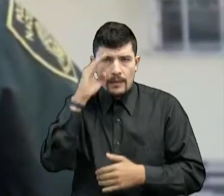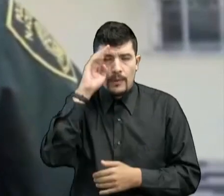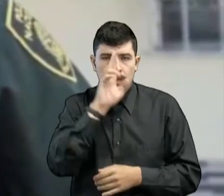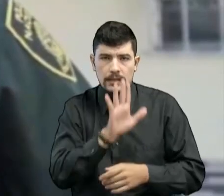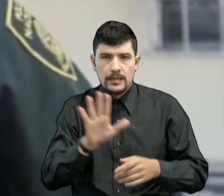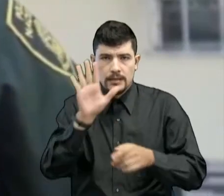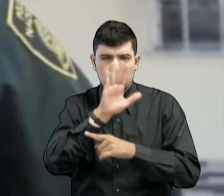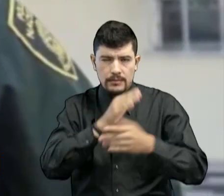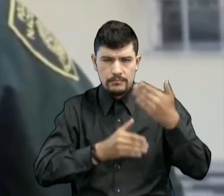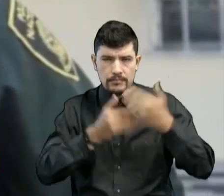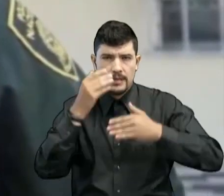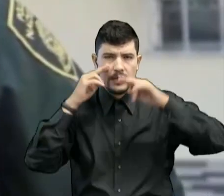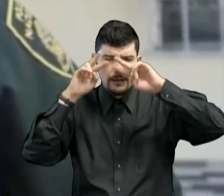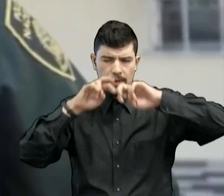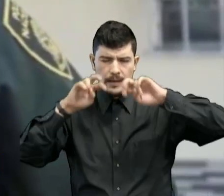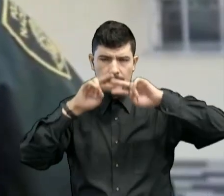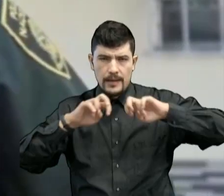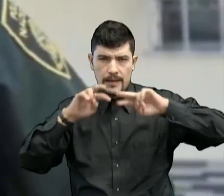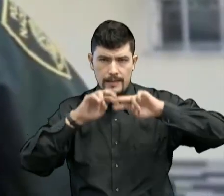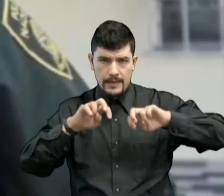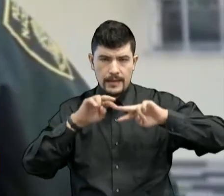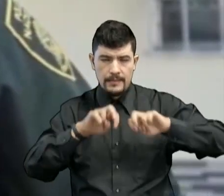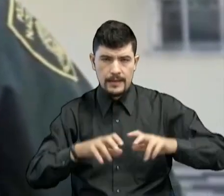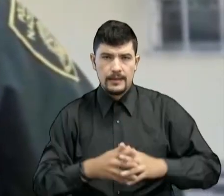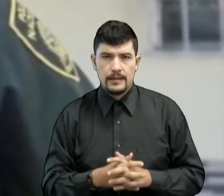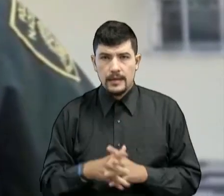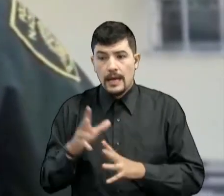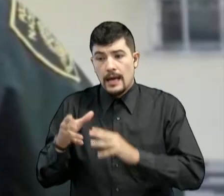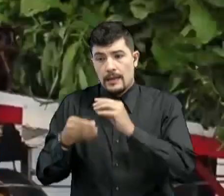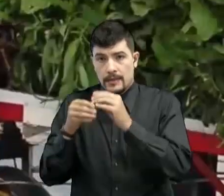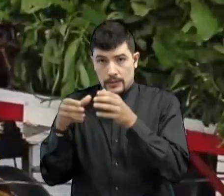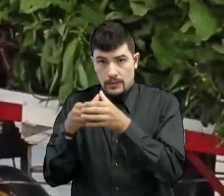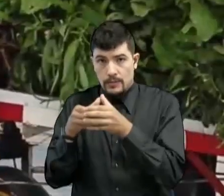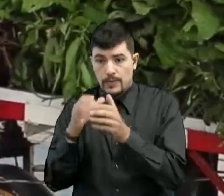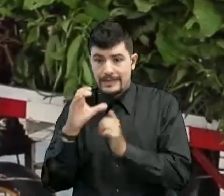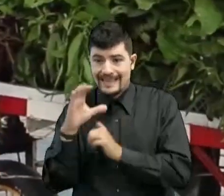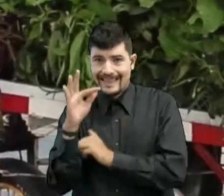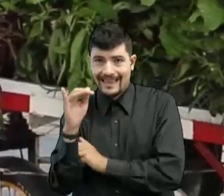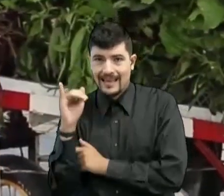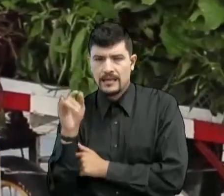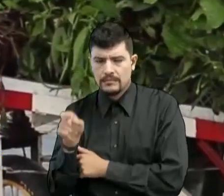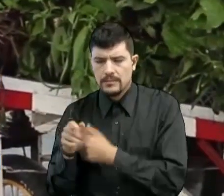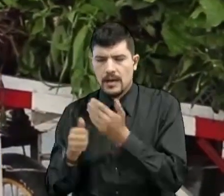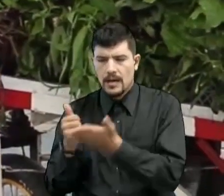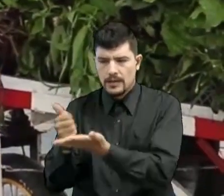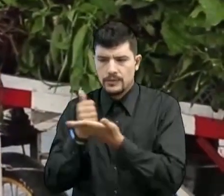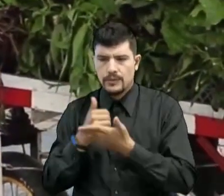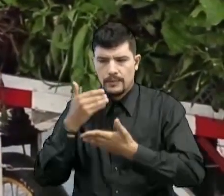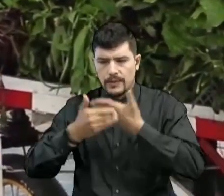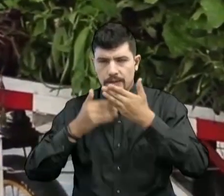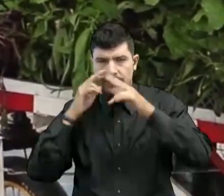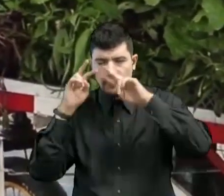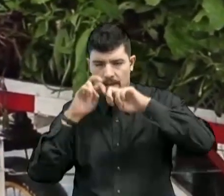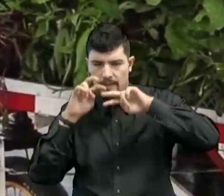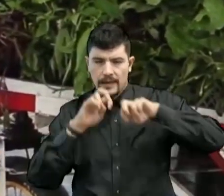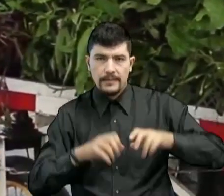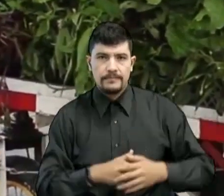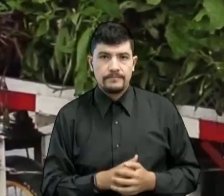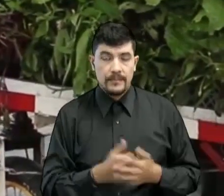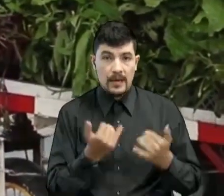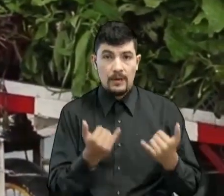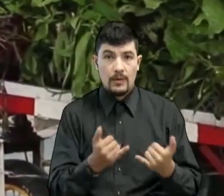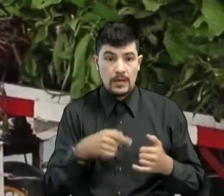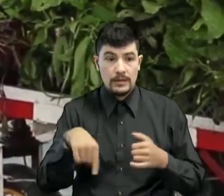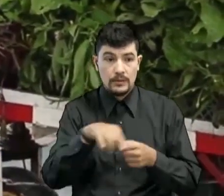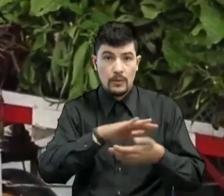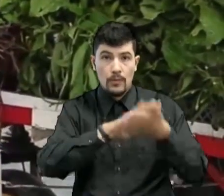Policía Nacional e investigaciones de CTI que llevan el adelantamiento de la investigación. Frente a estos hechos, la comunidad rechazó estos actos